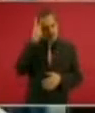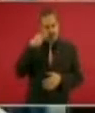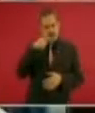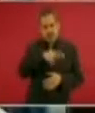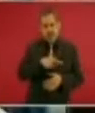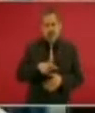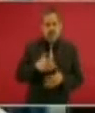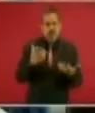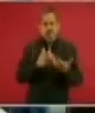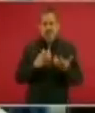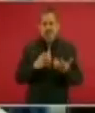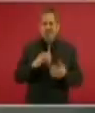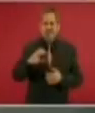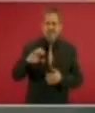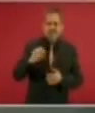Procida Chasis.